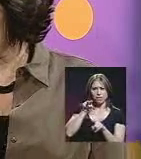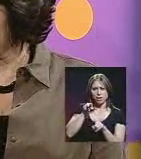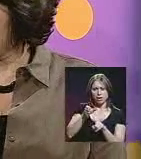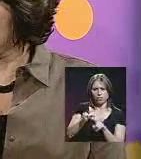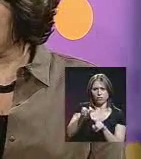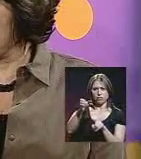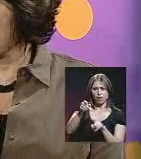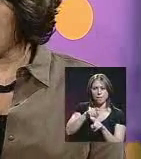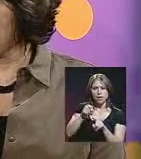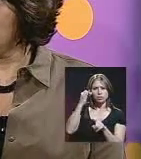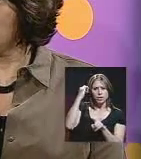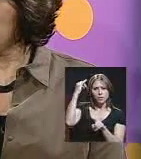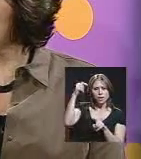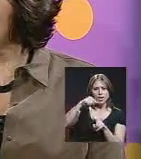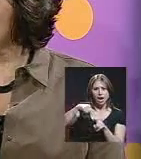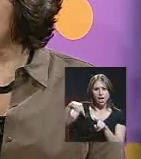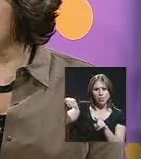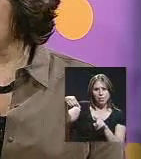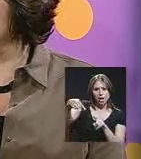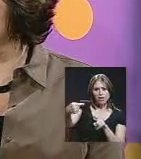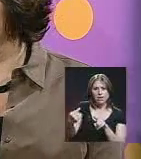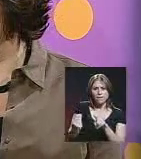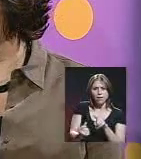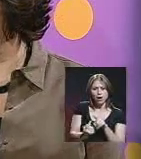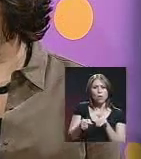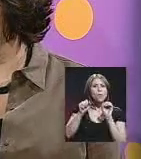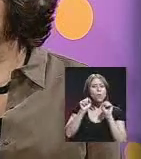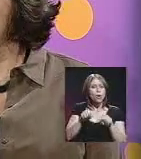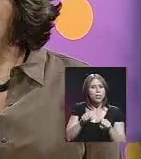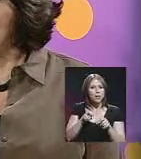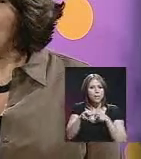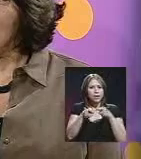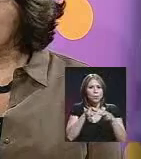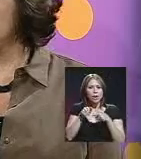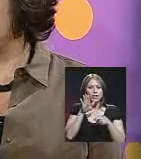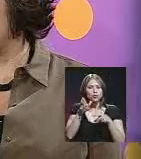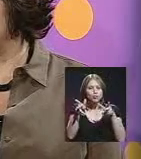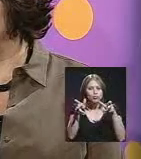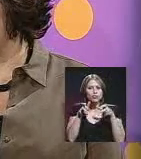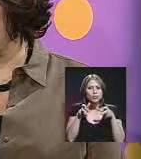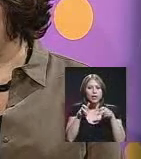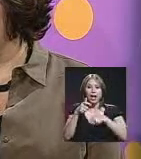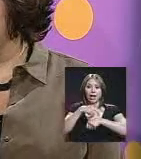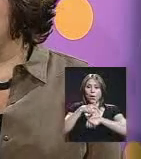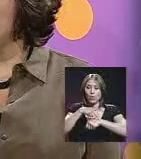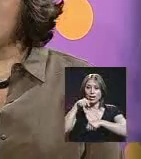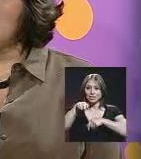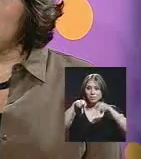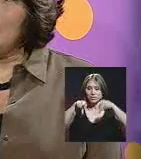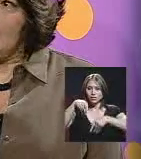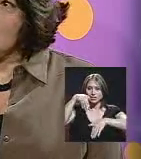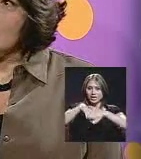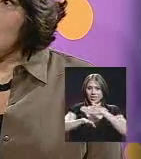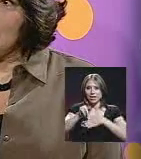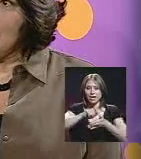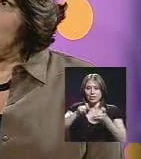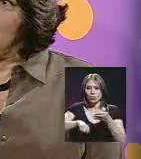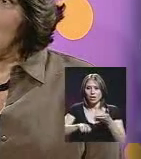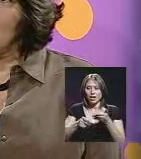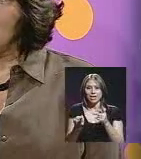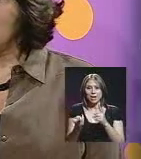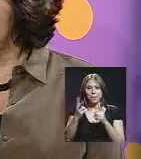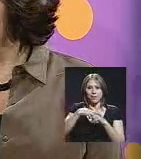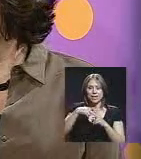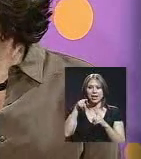e incluso la parte de abajo. O sea, pueden manipular su percepción. A la hora de entrar a la escuela y aplicar esa